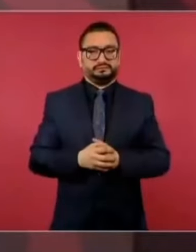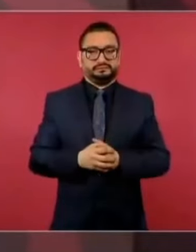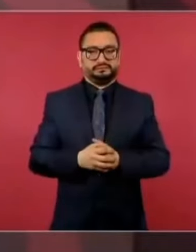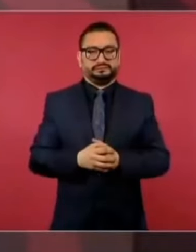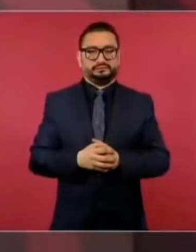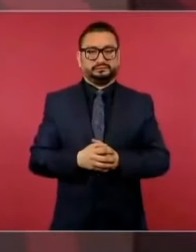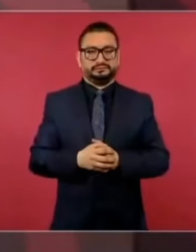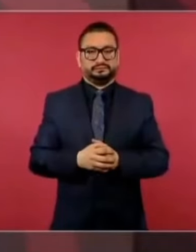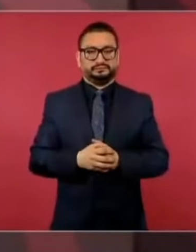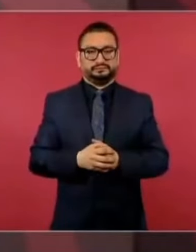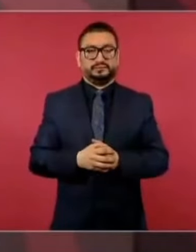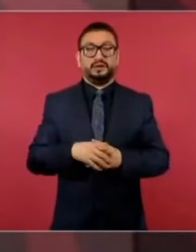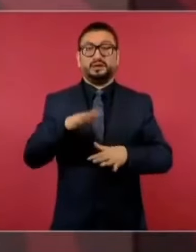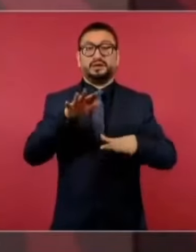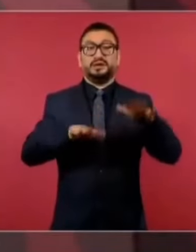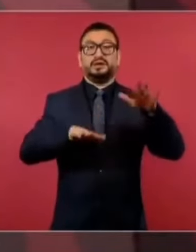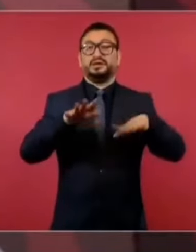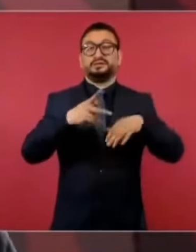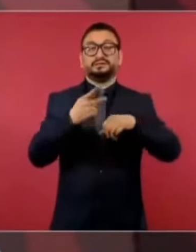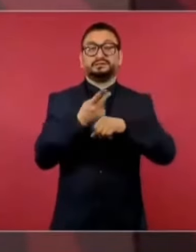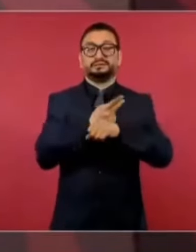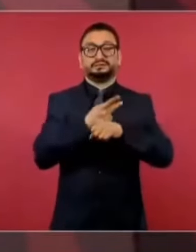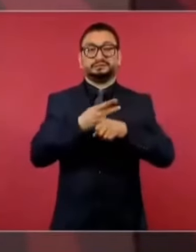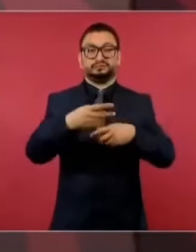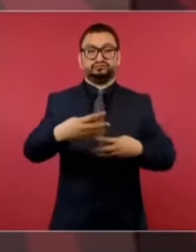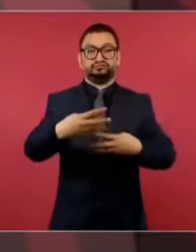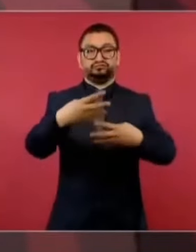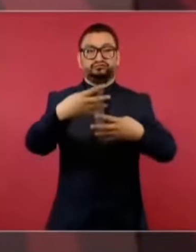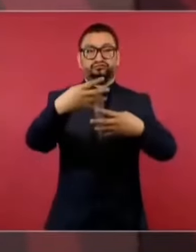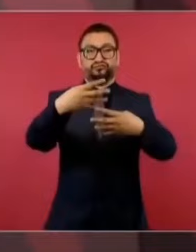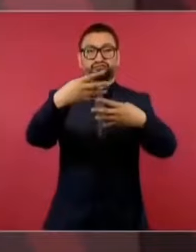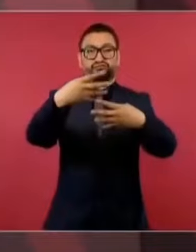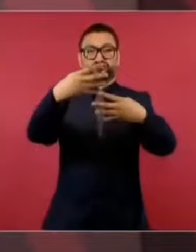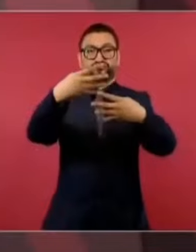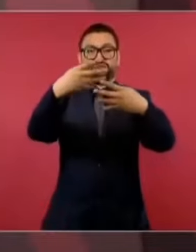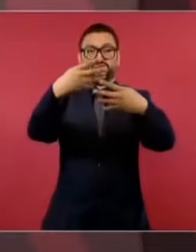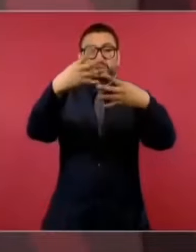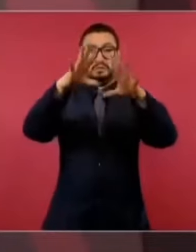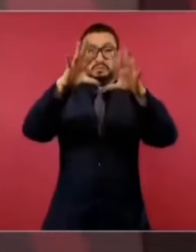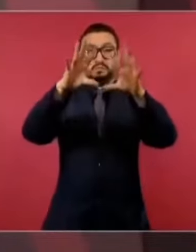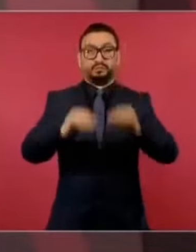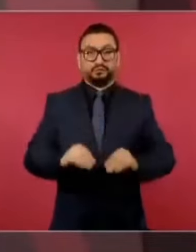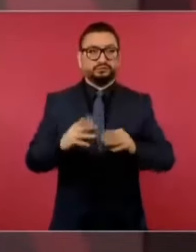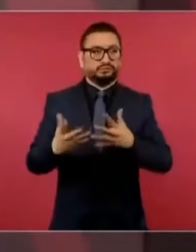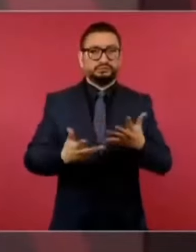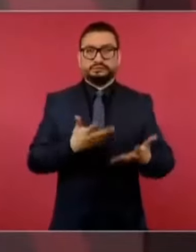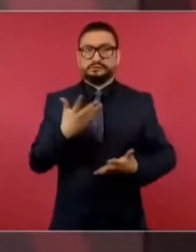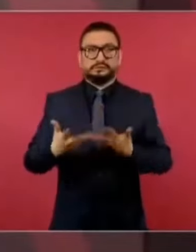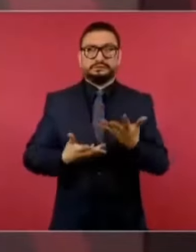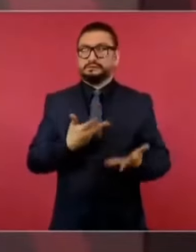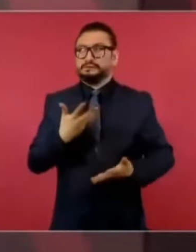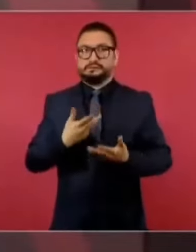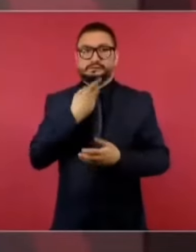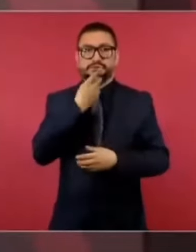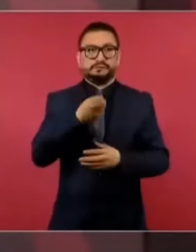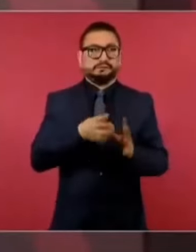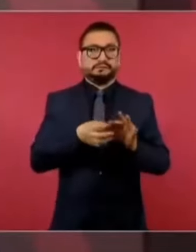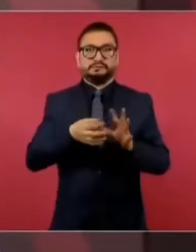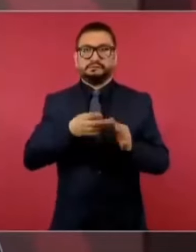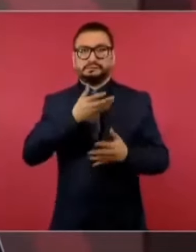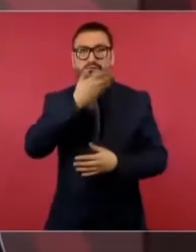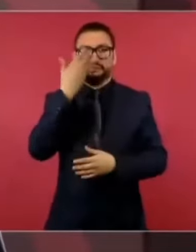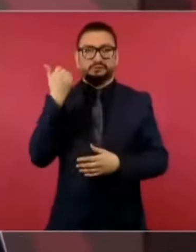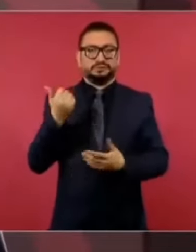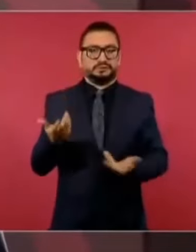leyendo a veces pasa de que se les apaga la pantalla ya no saben